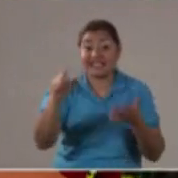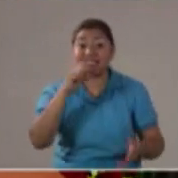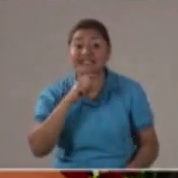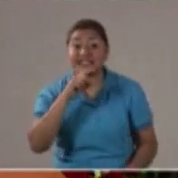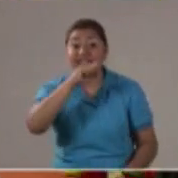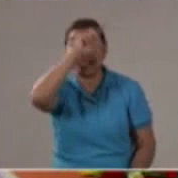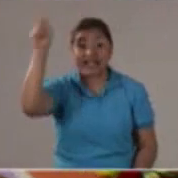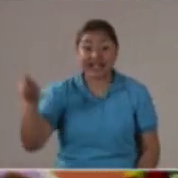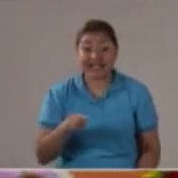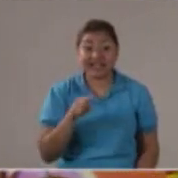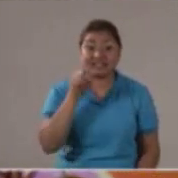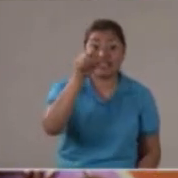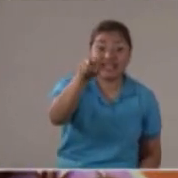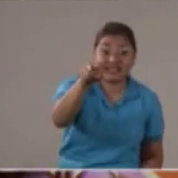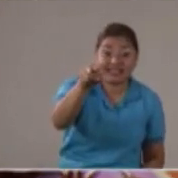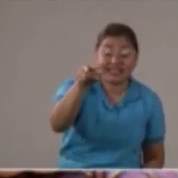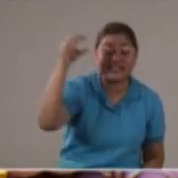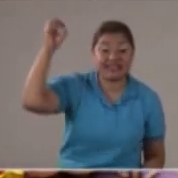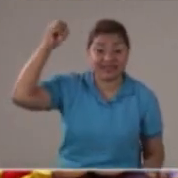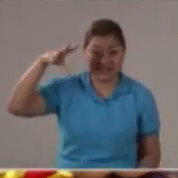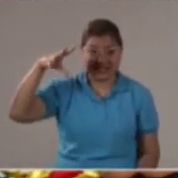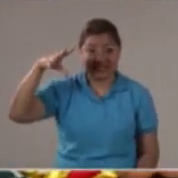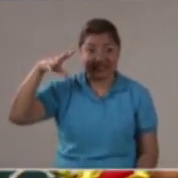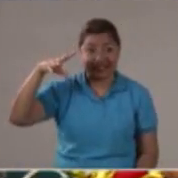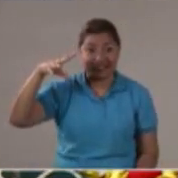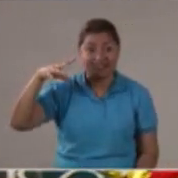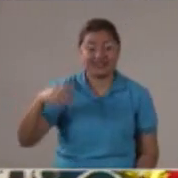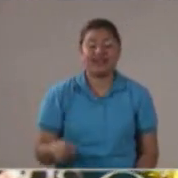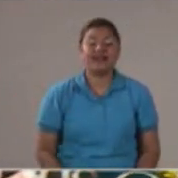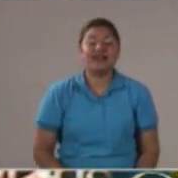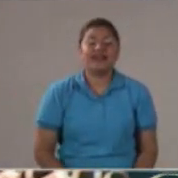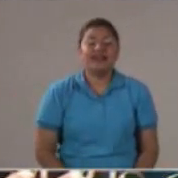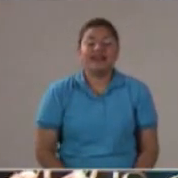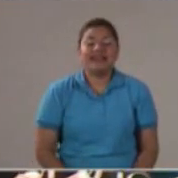bendicen. Ok, otra cosa. Santa Cena.